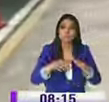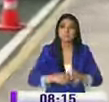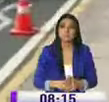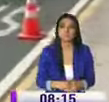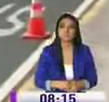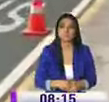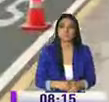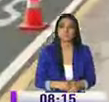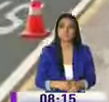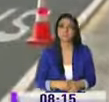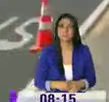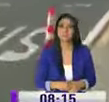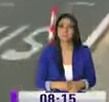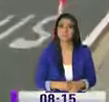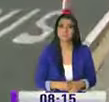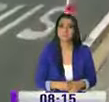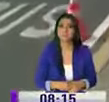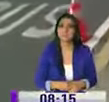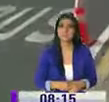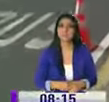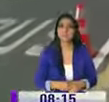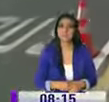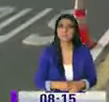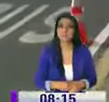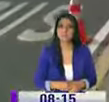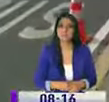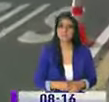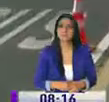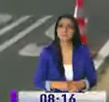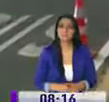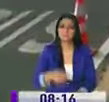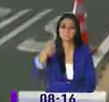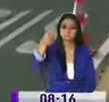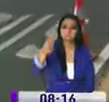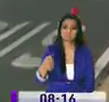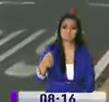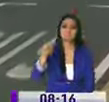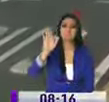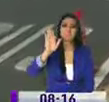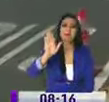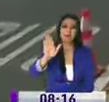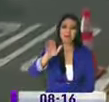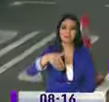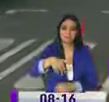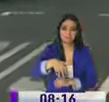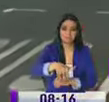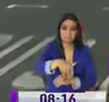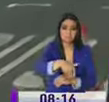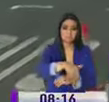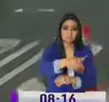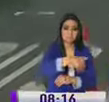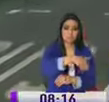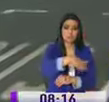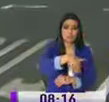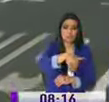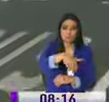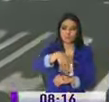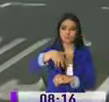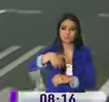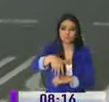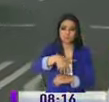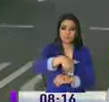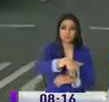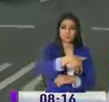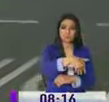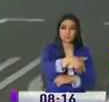un una colocación de señales verticales y pintura de señalización horizontal en una